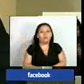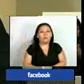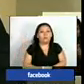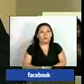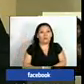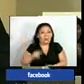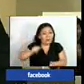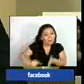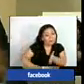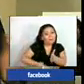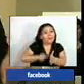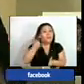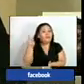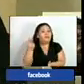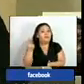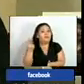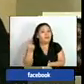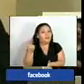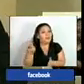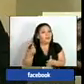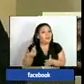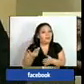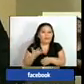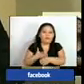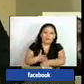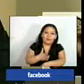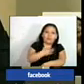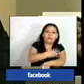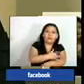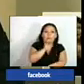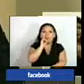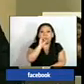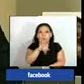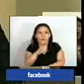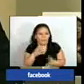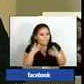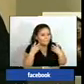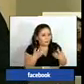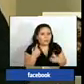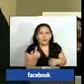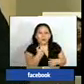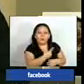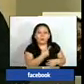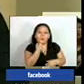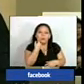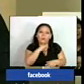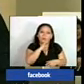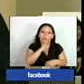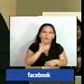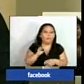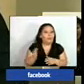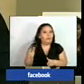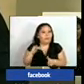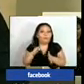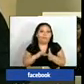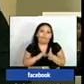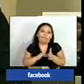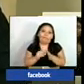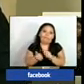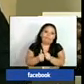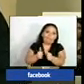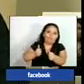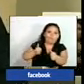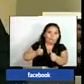que, como lo hemos anticipado antes, por el número de casos iremos hacia atrás con